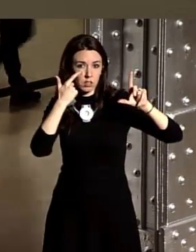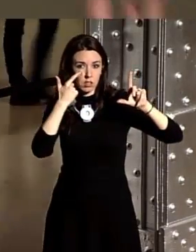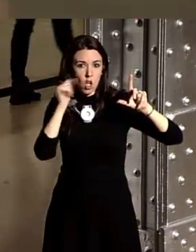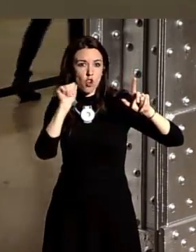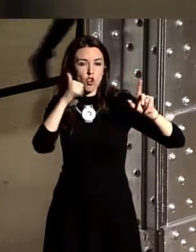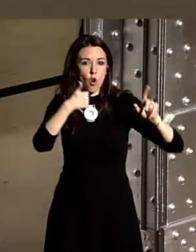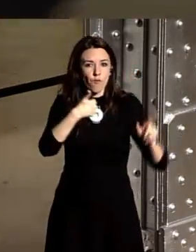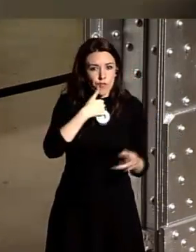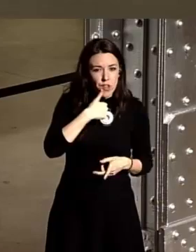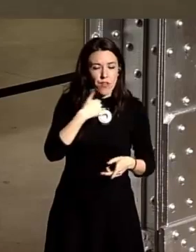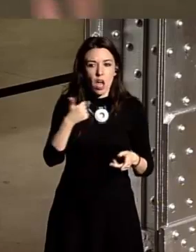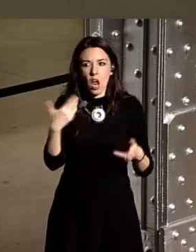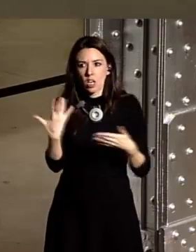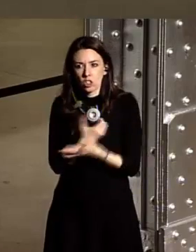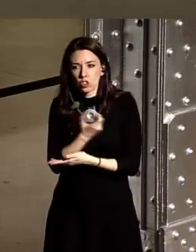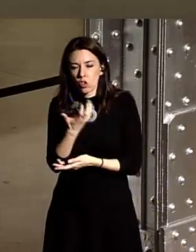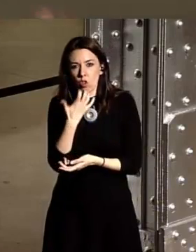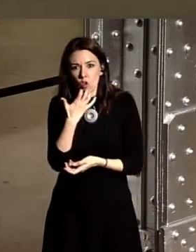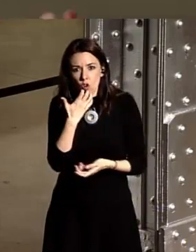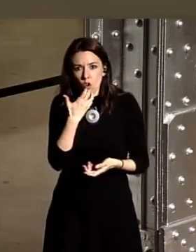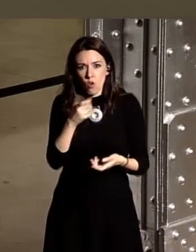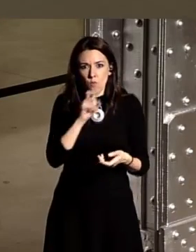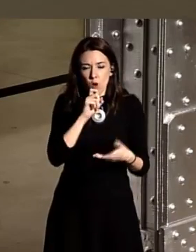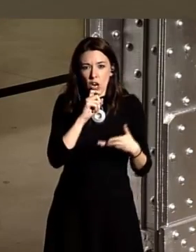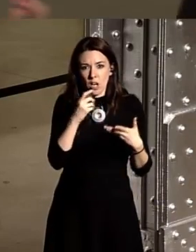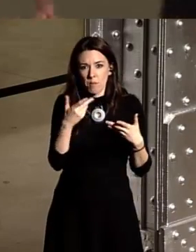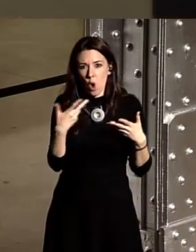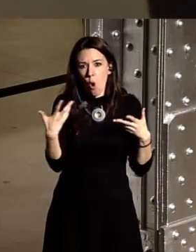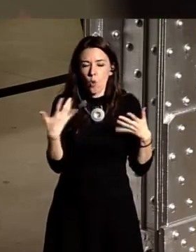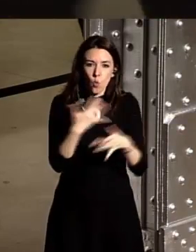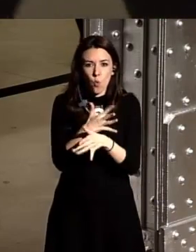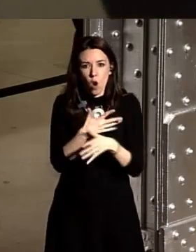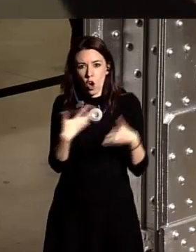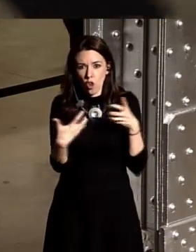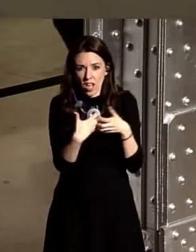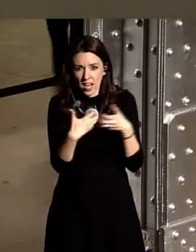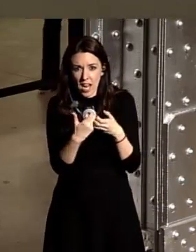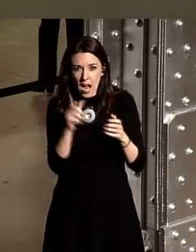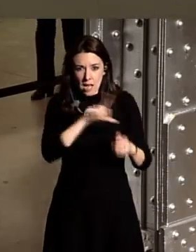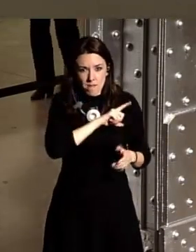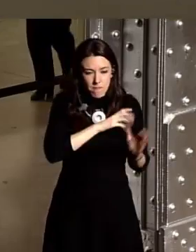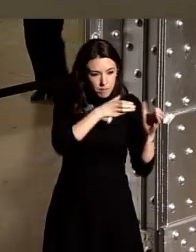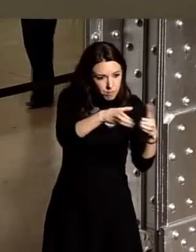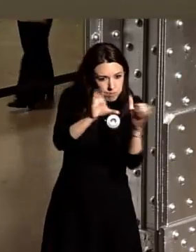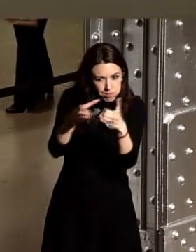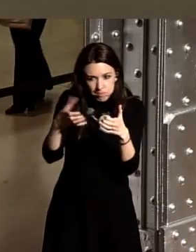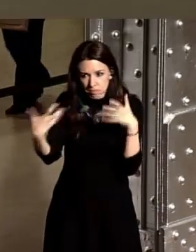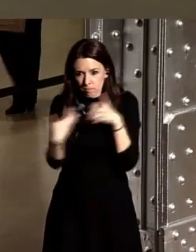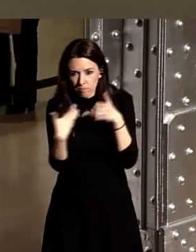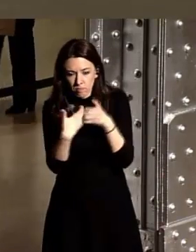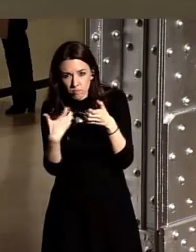confidenciales de todo como el jugo de guerra, que había tropas peleando con